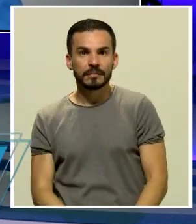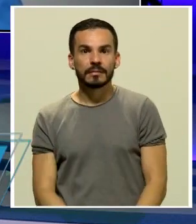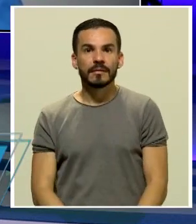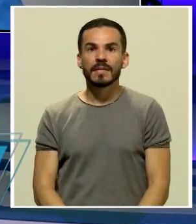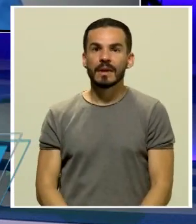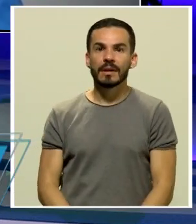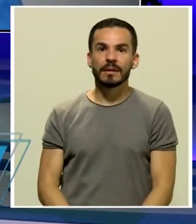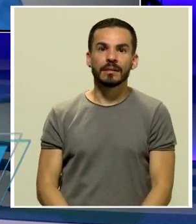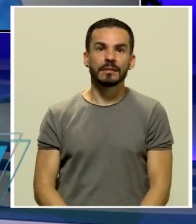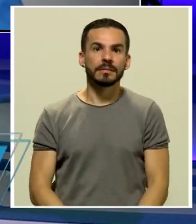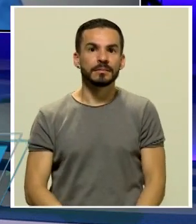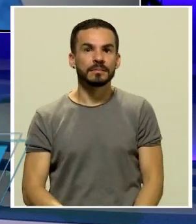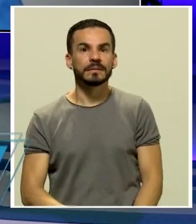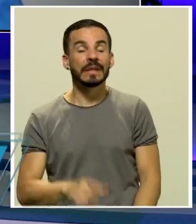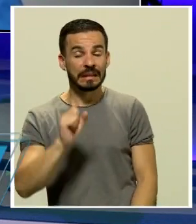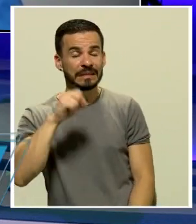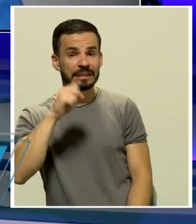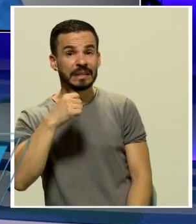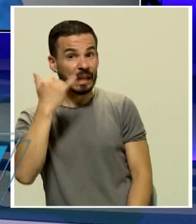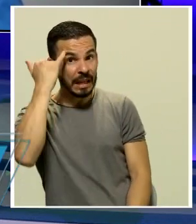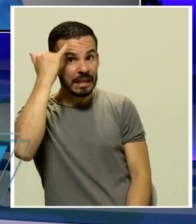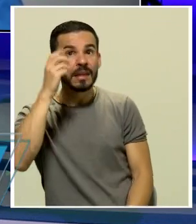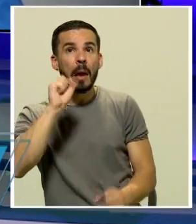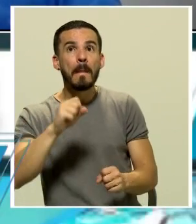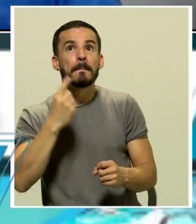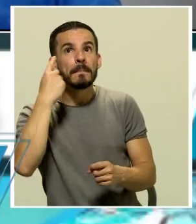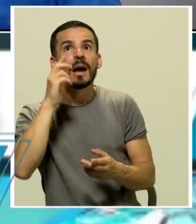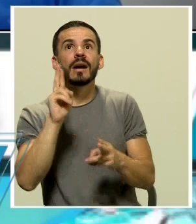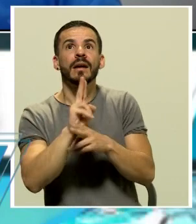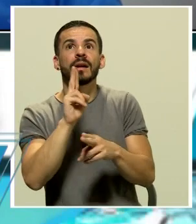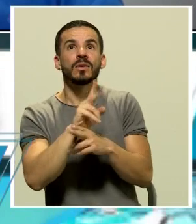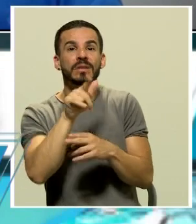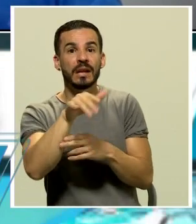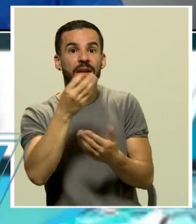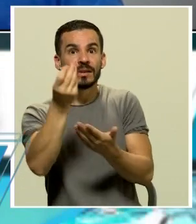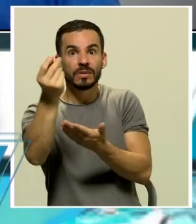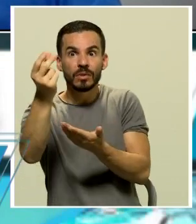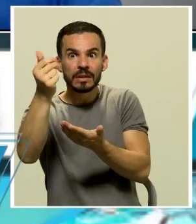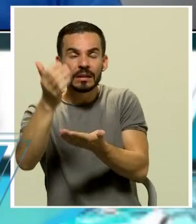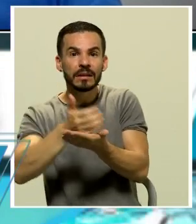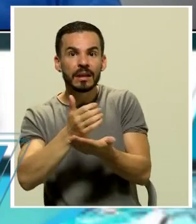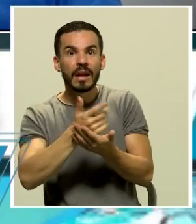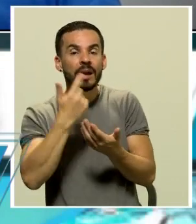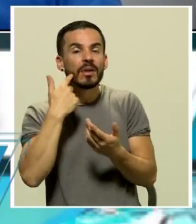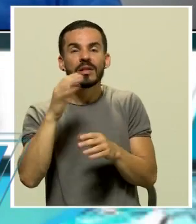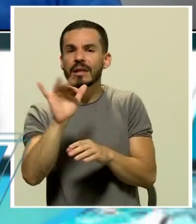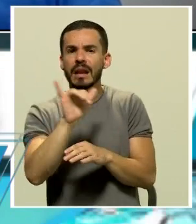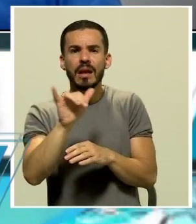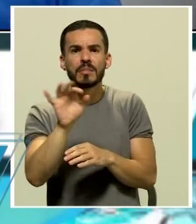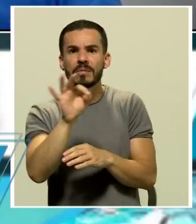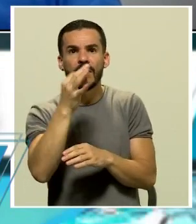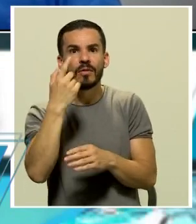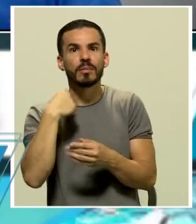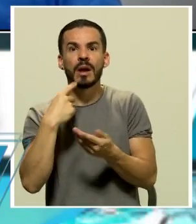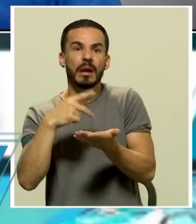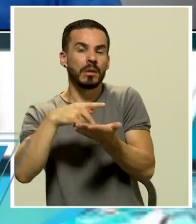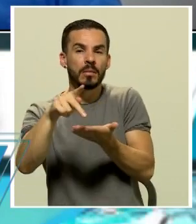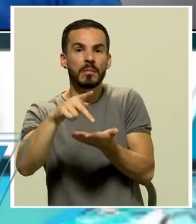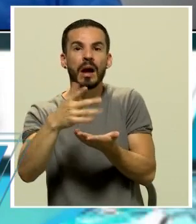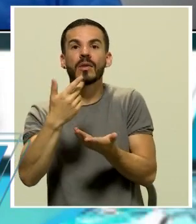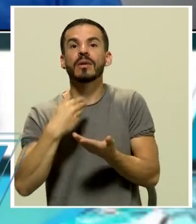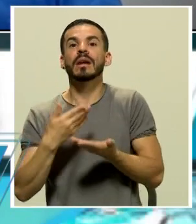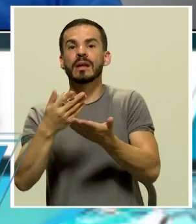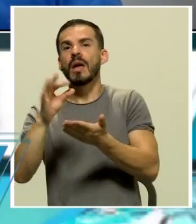Sí, es una idea para usar esos fondos, claro, de la misma manera que un subsidio que da